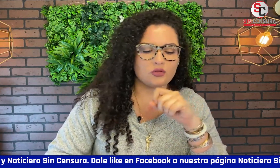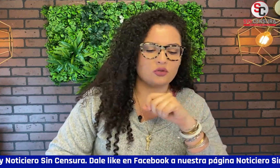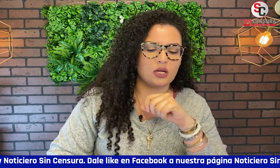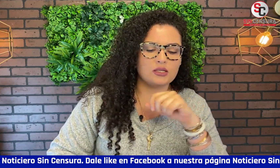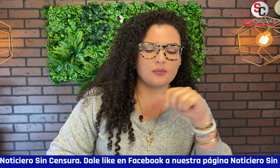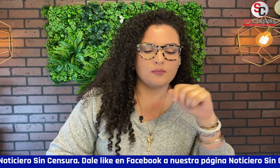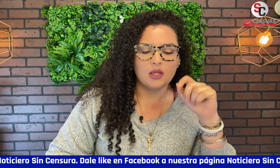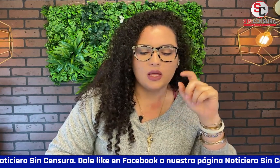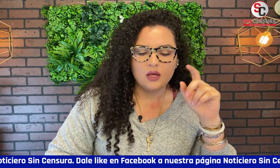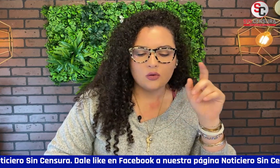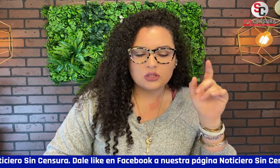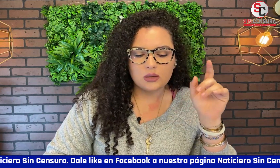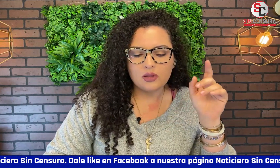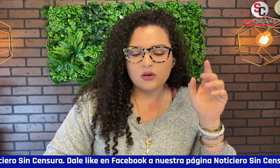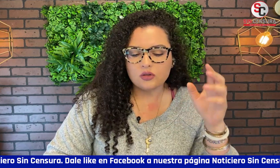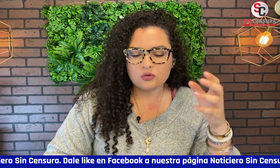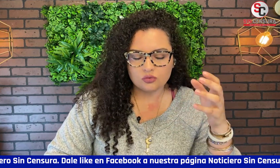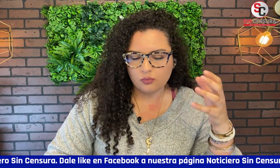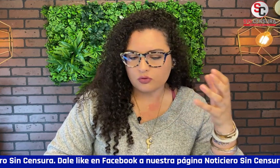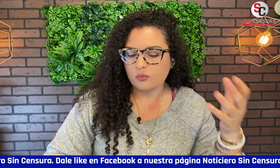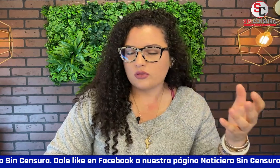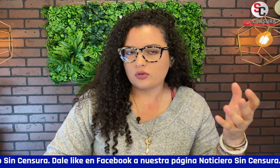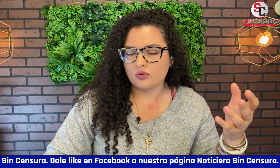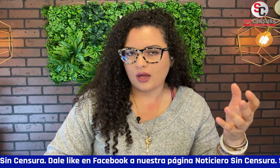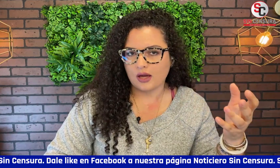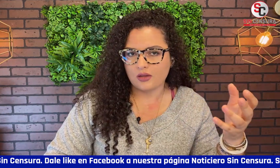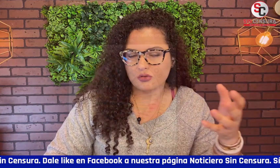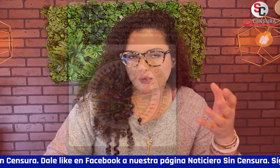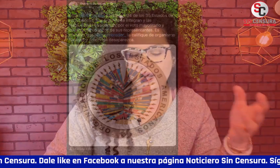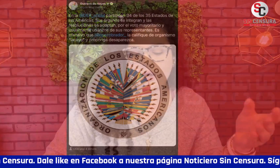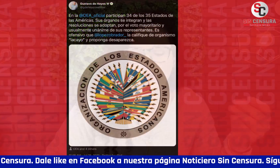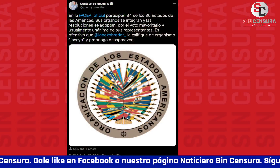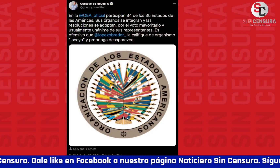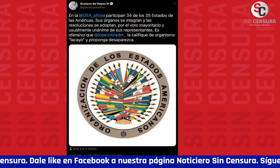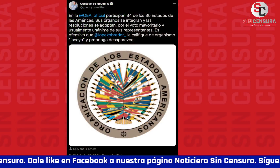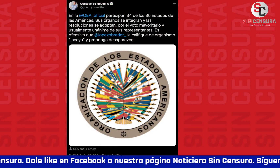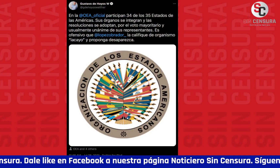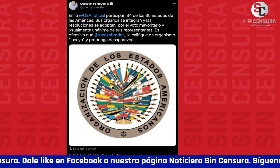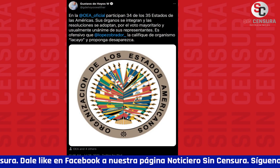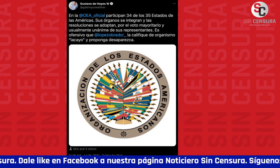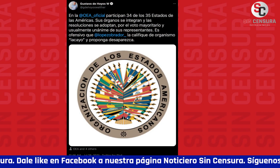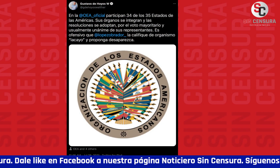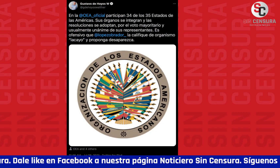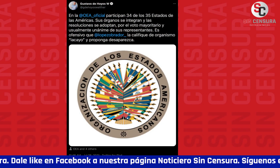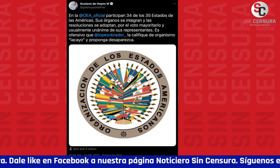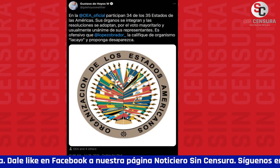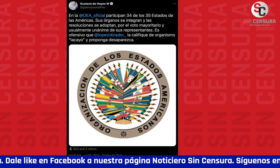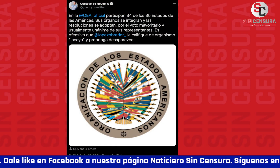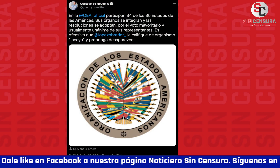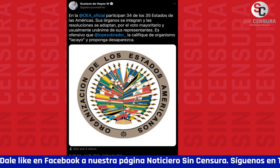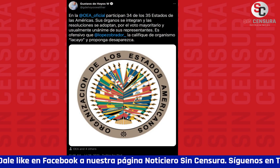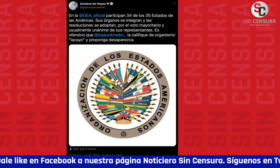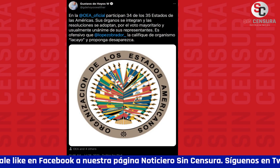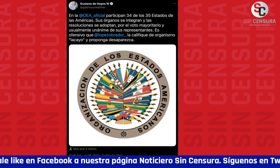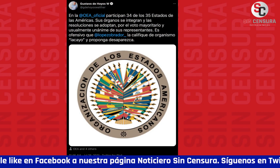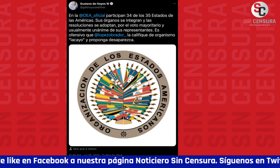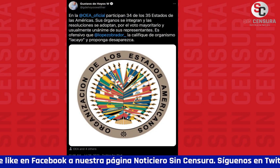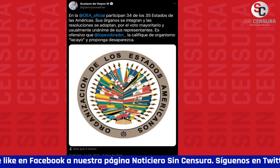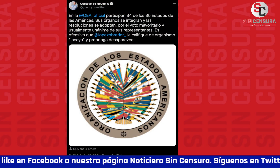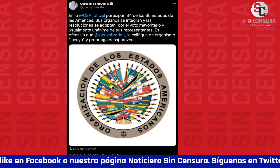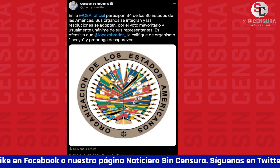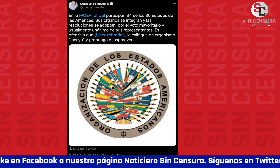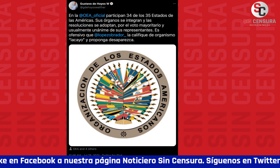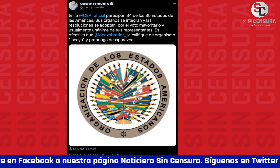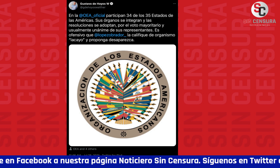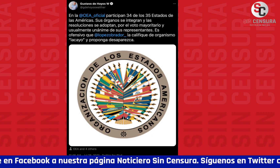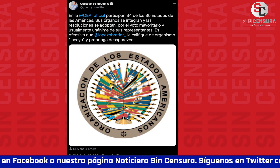en redes sociales. Gustavo de Hoyos, por supuesto, su queja es sobre la OEA. Y dice, en la OEA